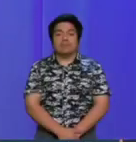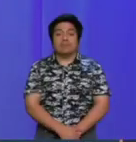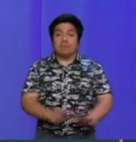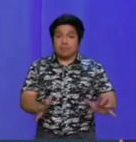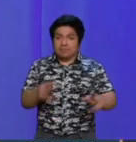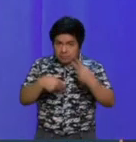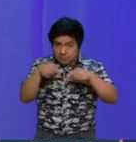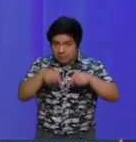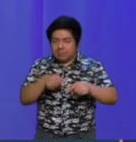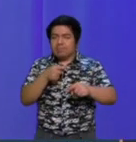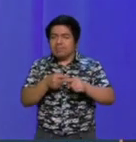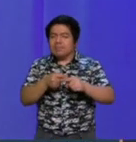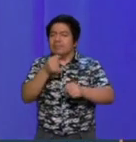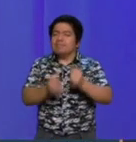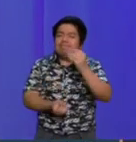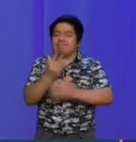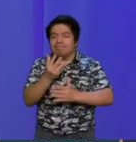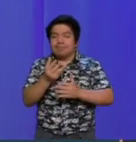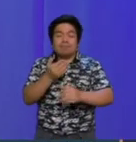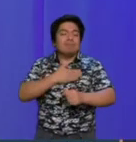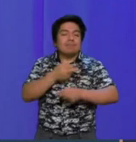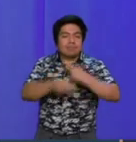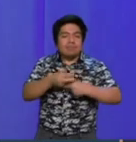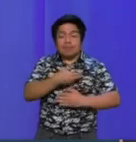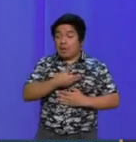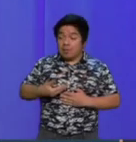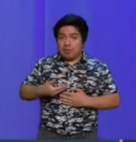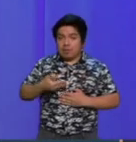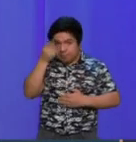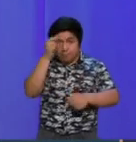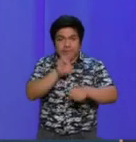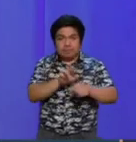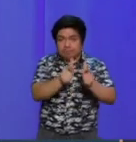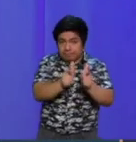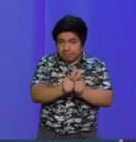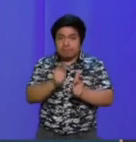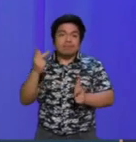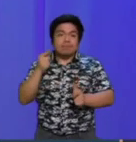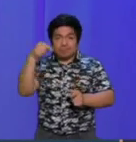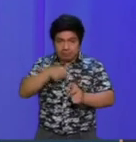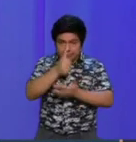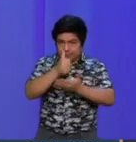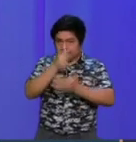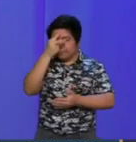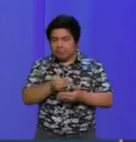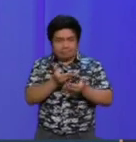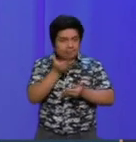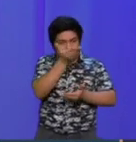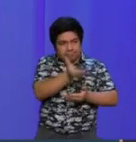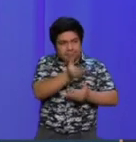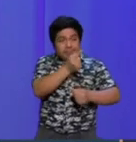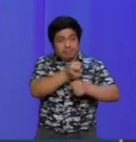Y para este espacio que estamos inaugurando, le doy la bienvenida a los presidentes, dirigentes de los partidos en la Ciudad de México. Le doy la bienvenida en